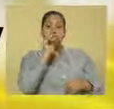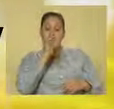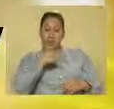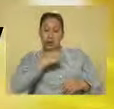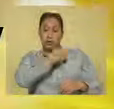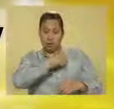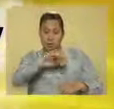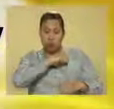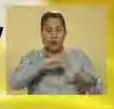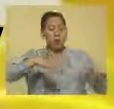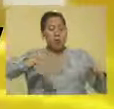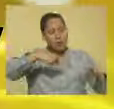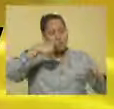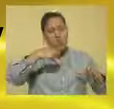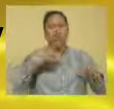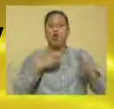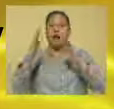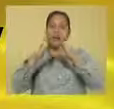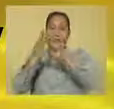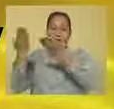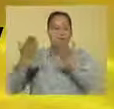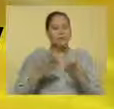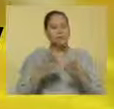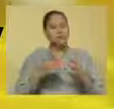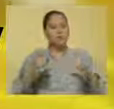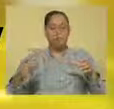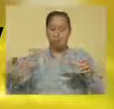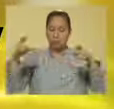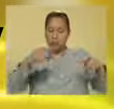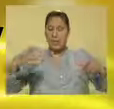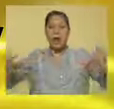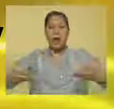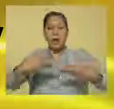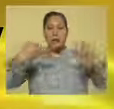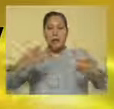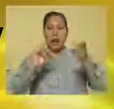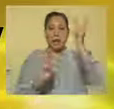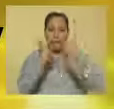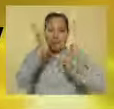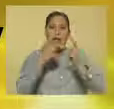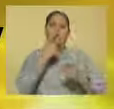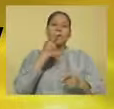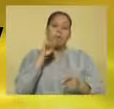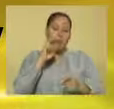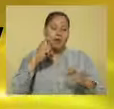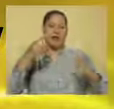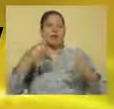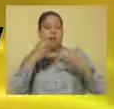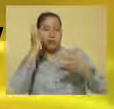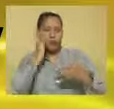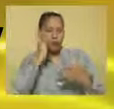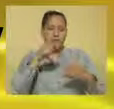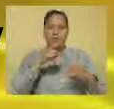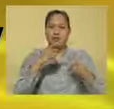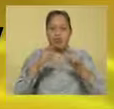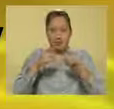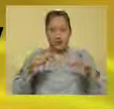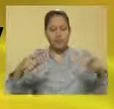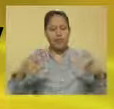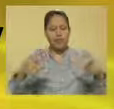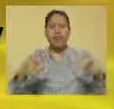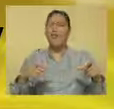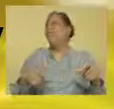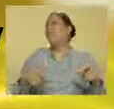un papá en donde llego a mi casa y me sirven una ensalada de verduras y lo primero que le digo a mi esposa es, ¿sabes